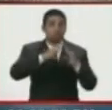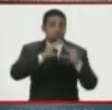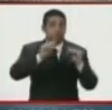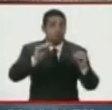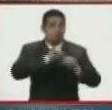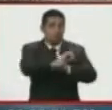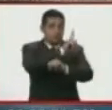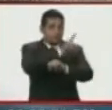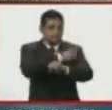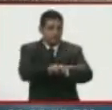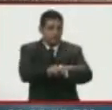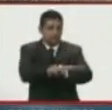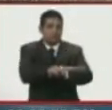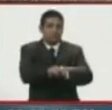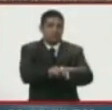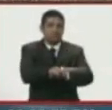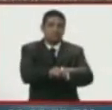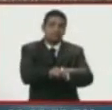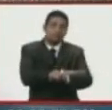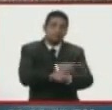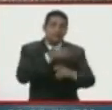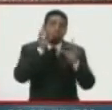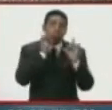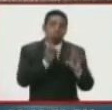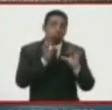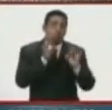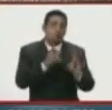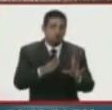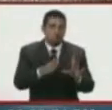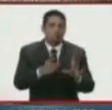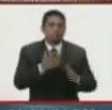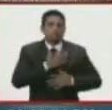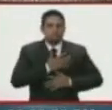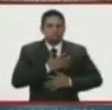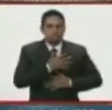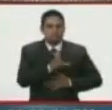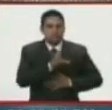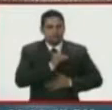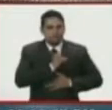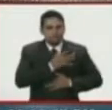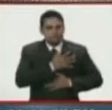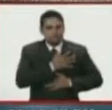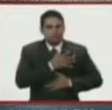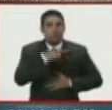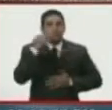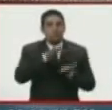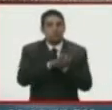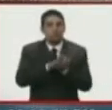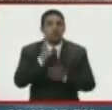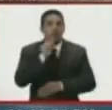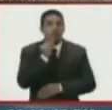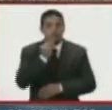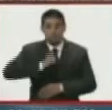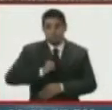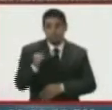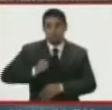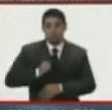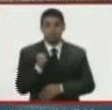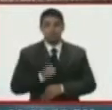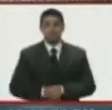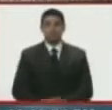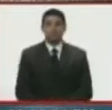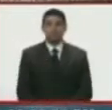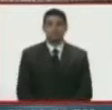para aceptar el dolor de la pérdida de este joven profesional de la Policía Nacional